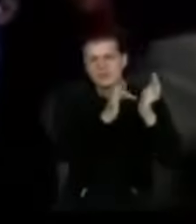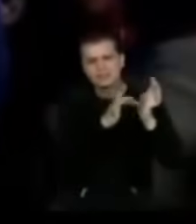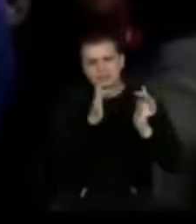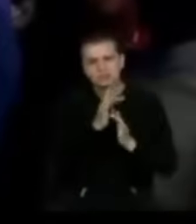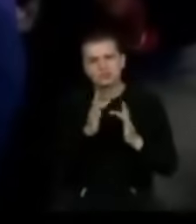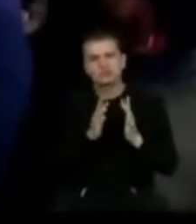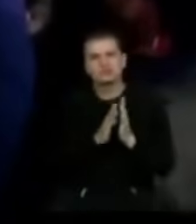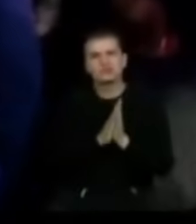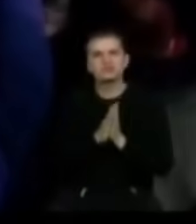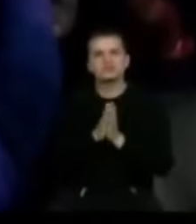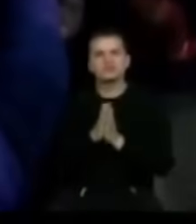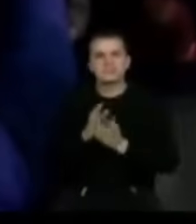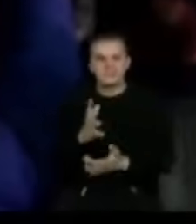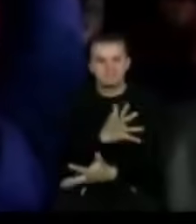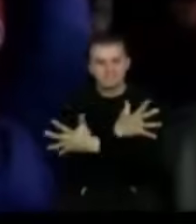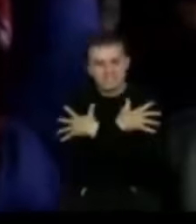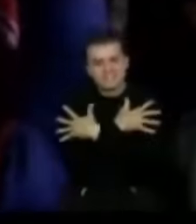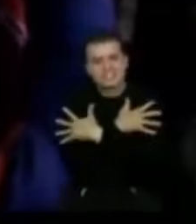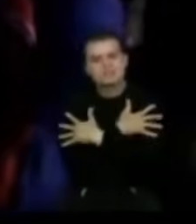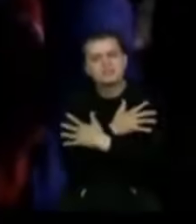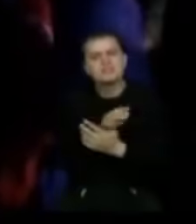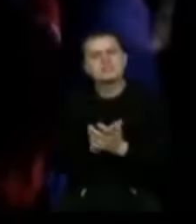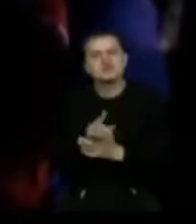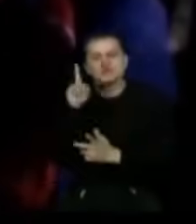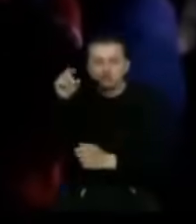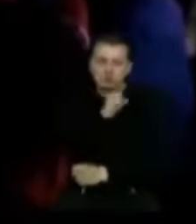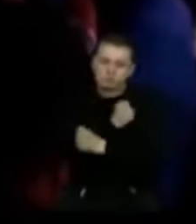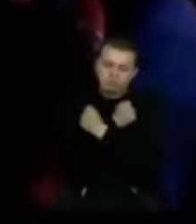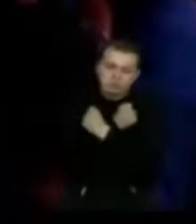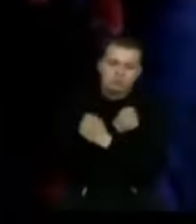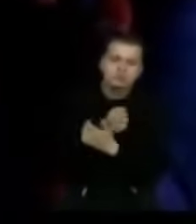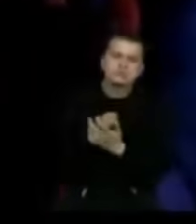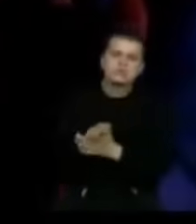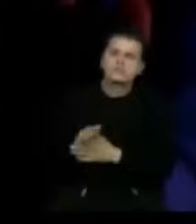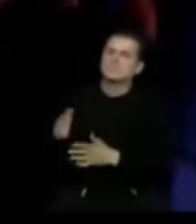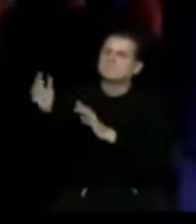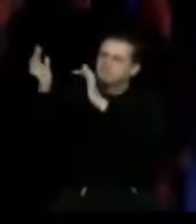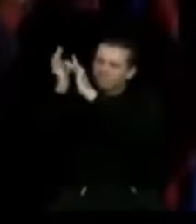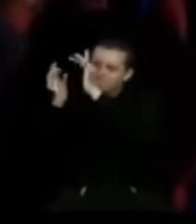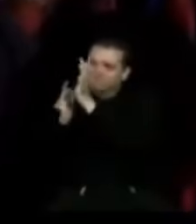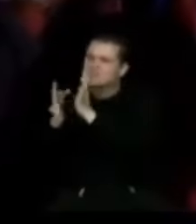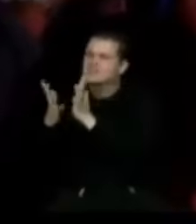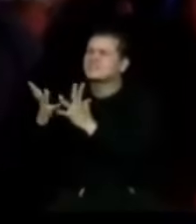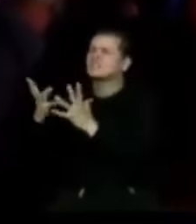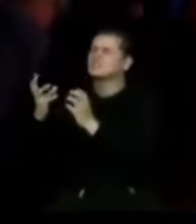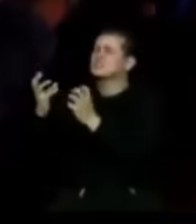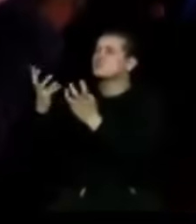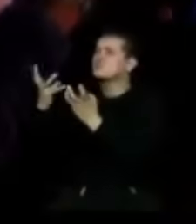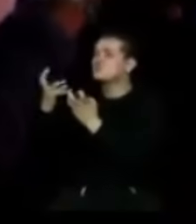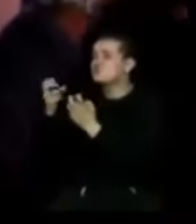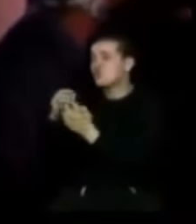Jesús, abrázame con tu amor. Jesús, yo te